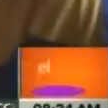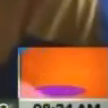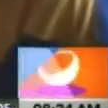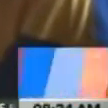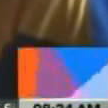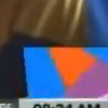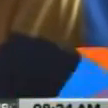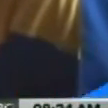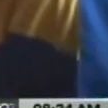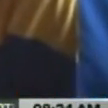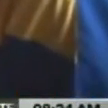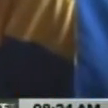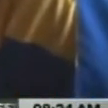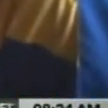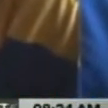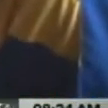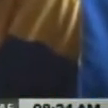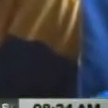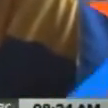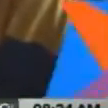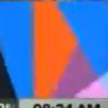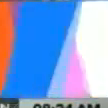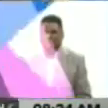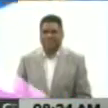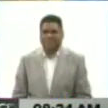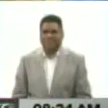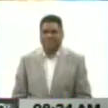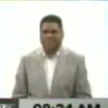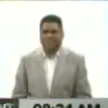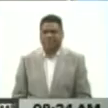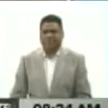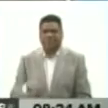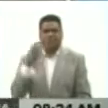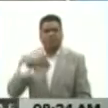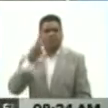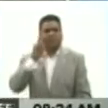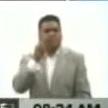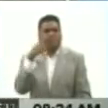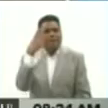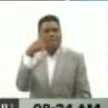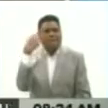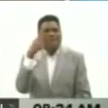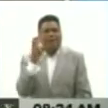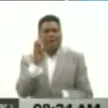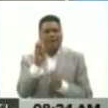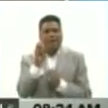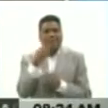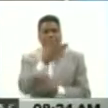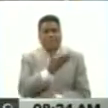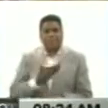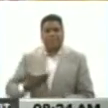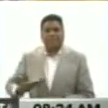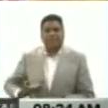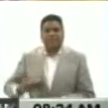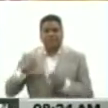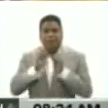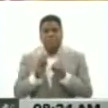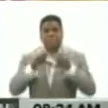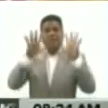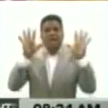La aguda mirada del comandante eterno permitió un milagro. Y fiel a su enseñanza, su hijo recuerda aquel